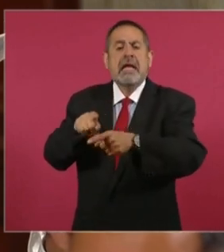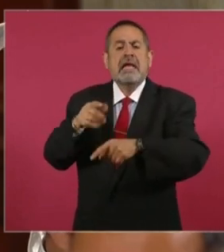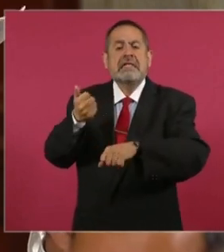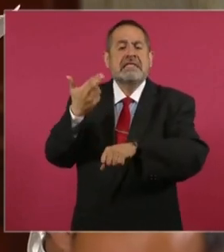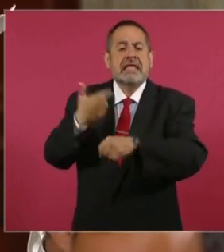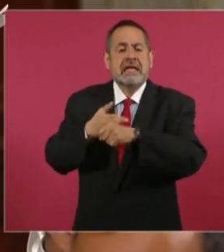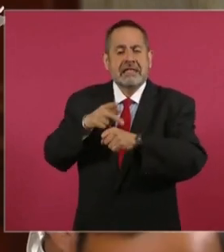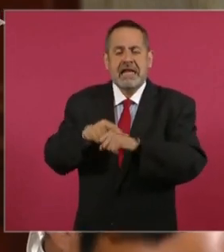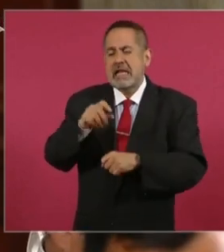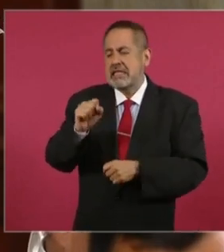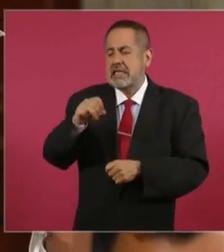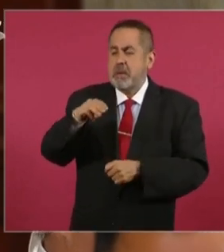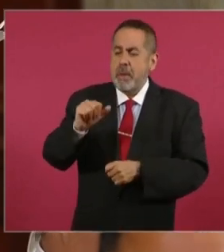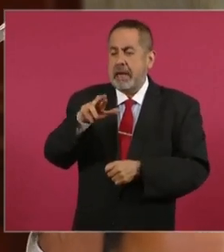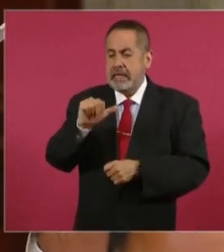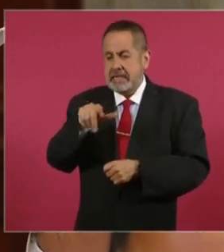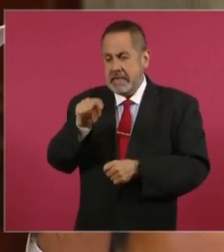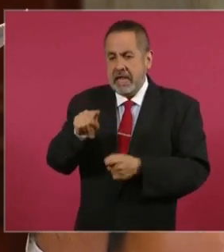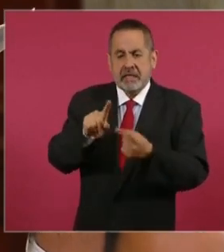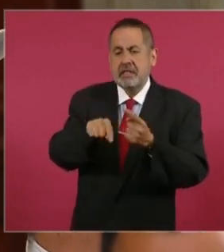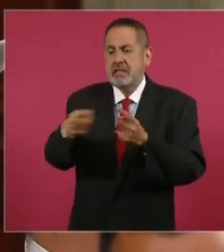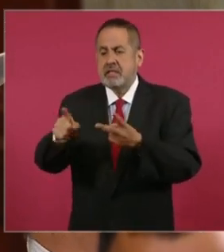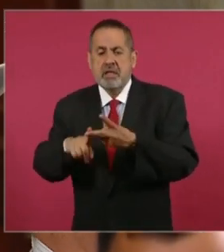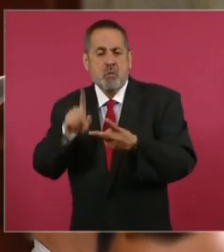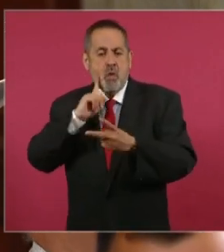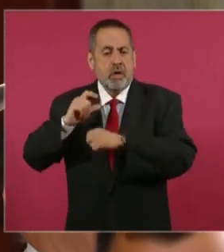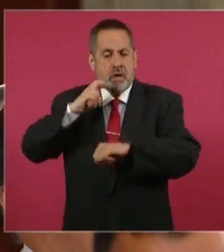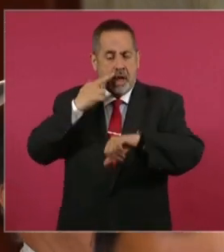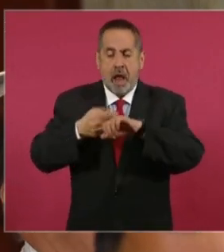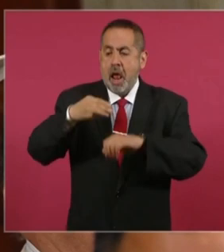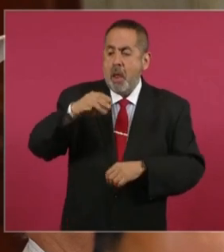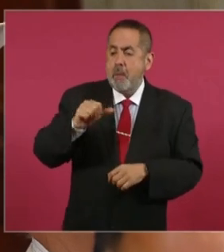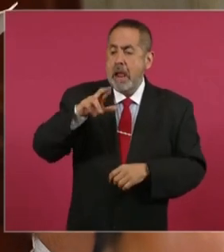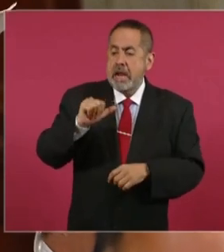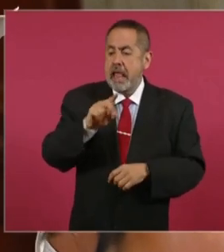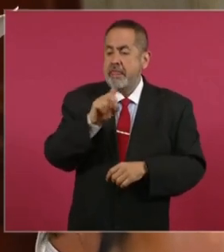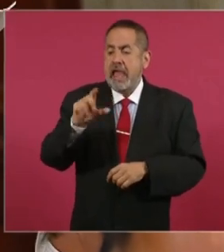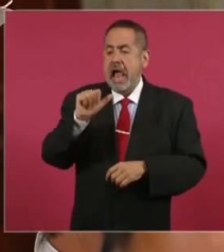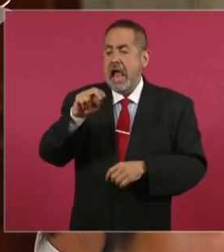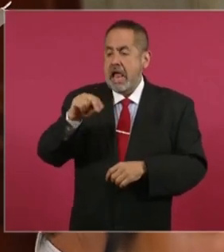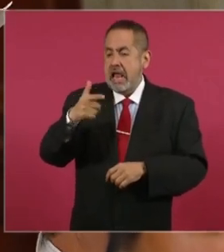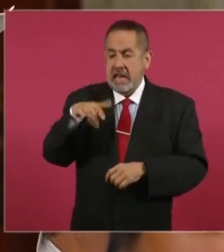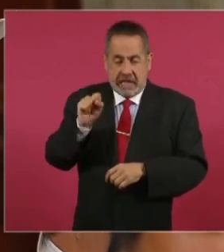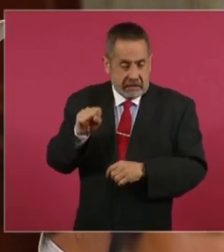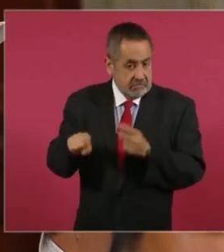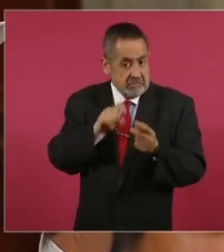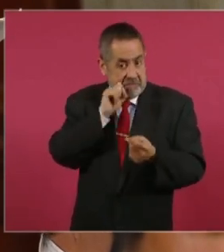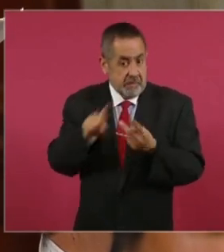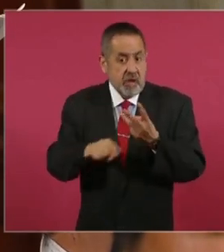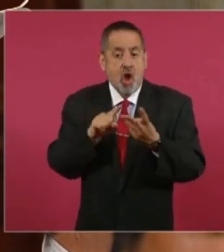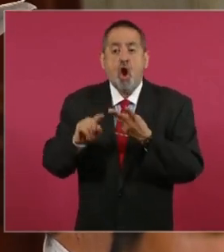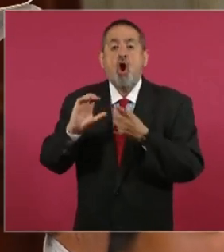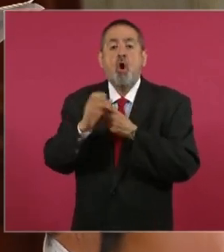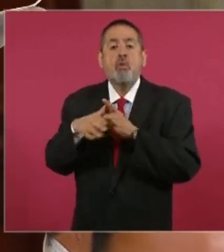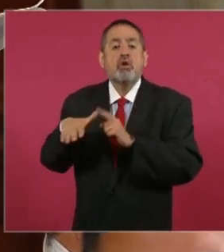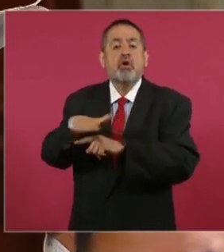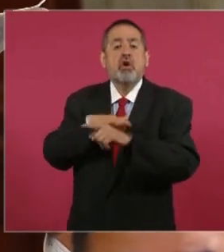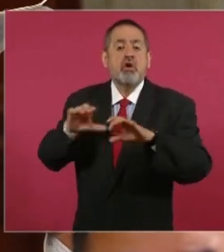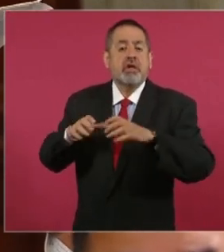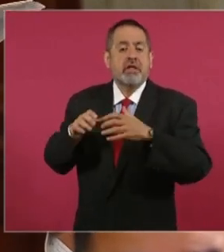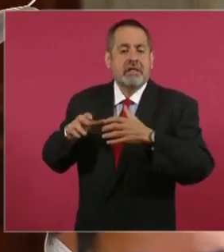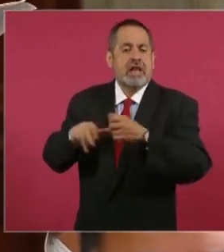Naturales y su Dirección de Vida Silvestre a cargo de María de los Ángeles Cahuit, así como la Comisión Nacional de Áreas Naturales